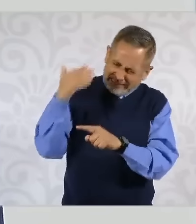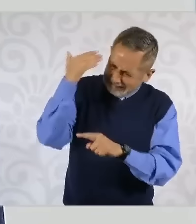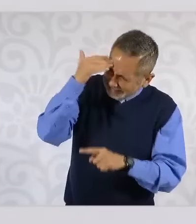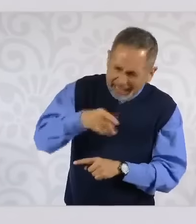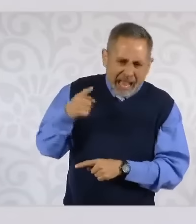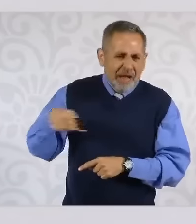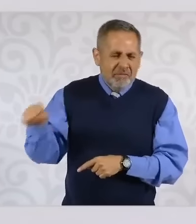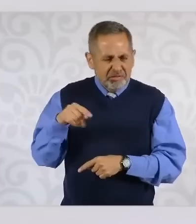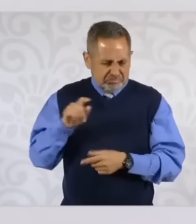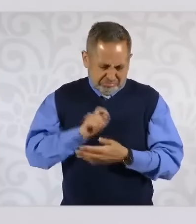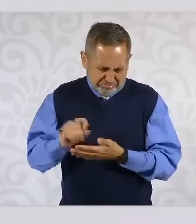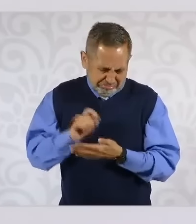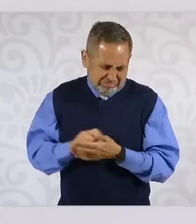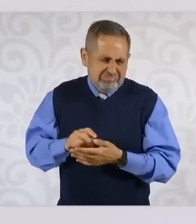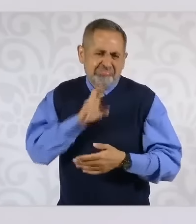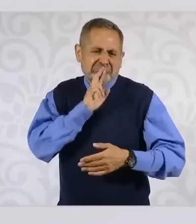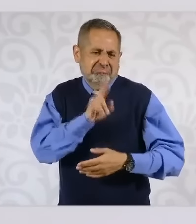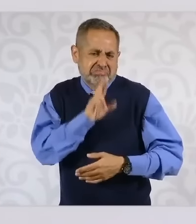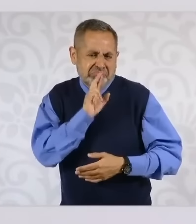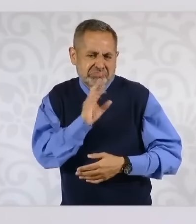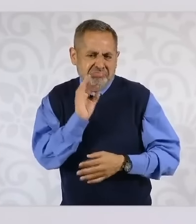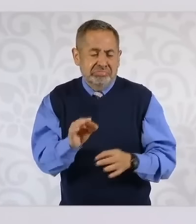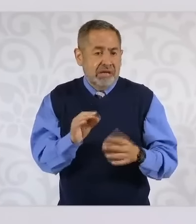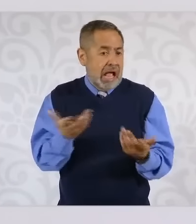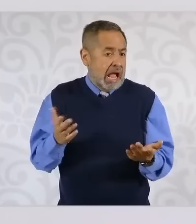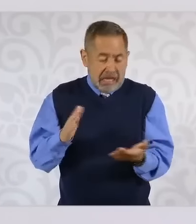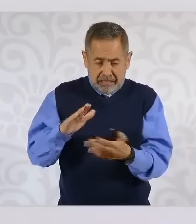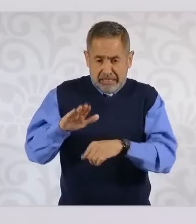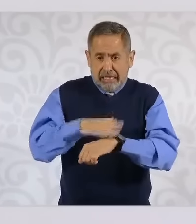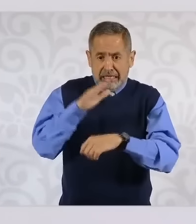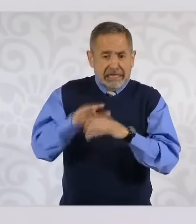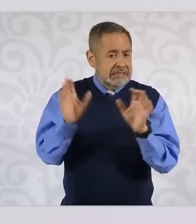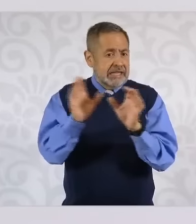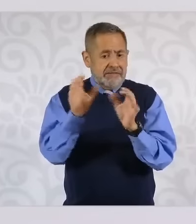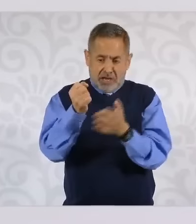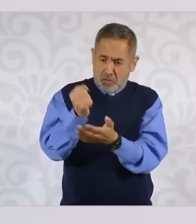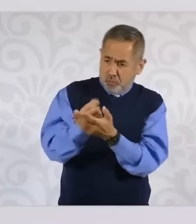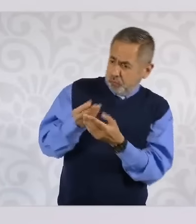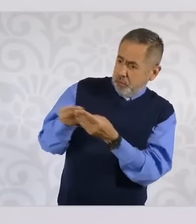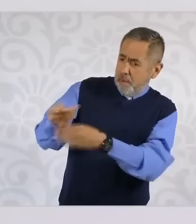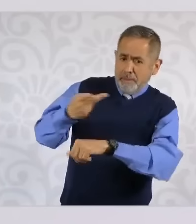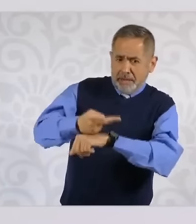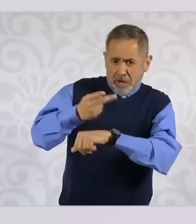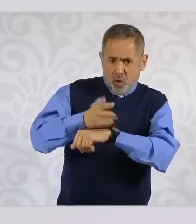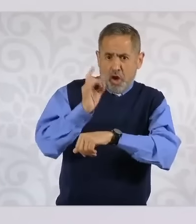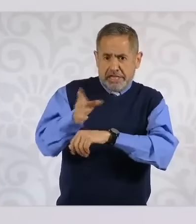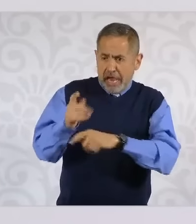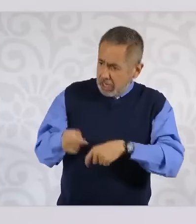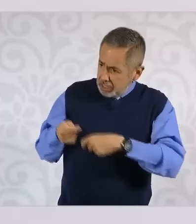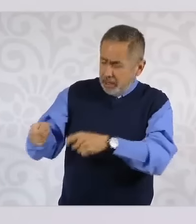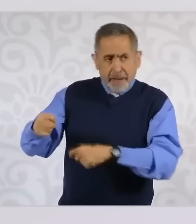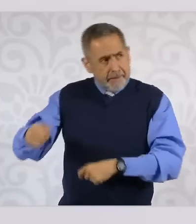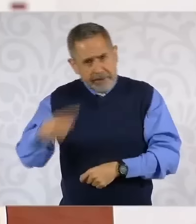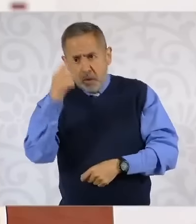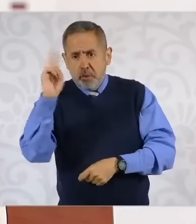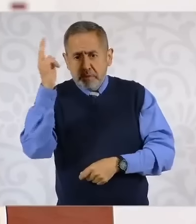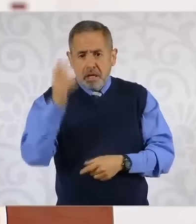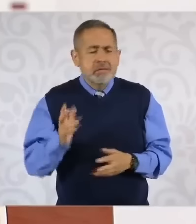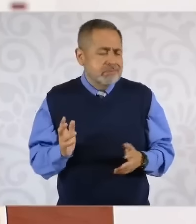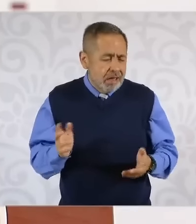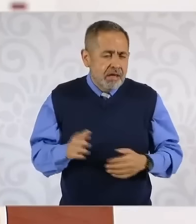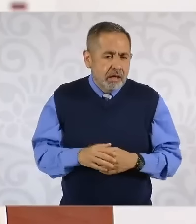Secretaría de Educación Pública les da un certificado de que están preparados para el siguiente nivel. Y si hacían